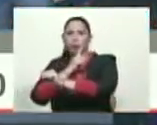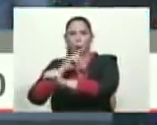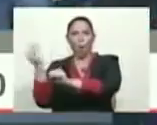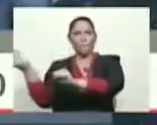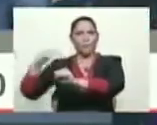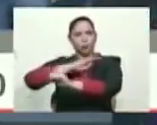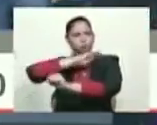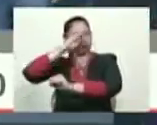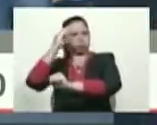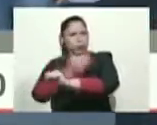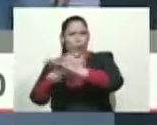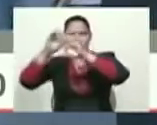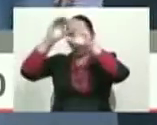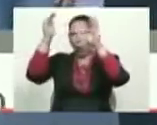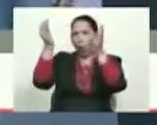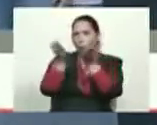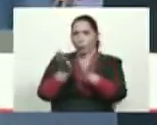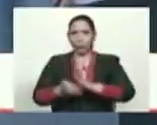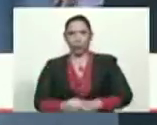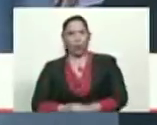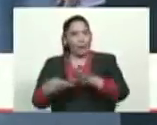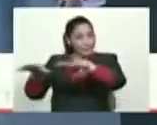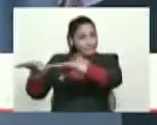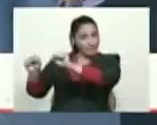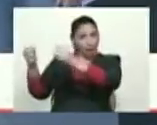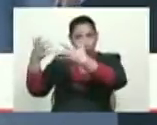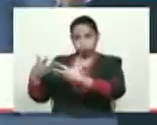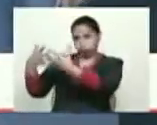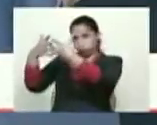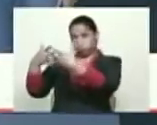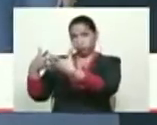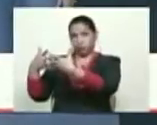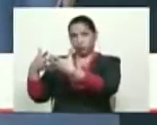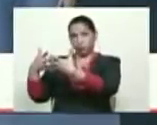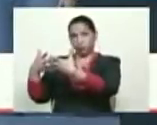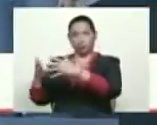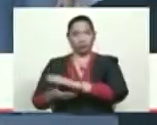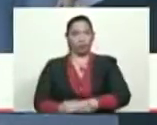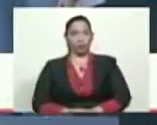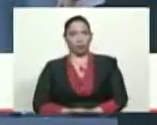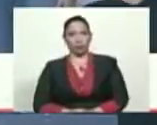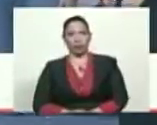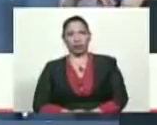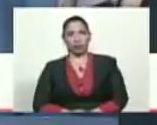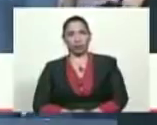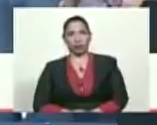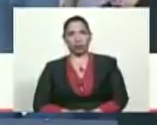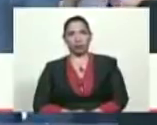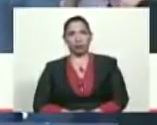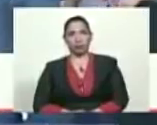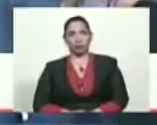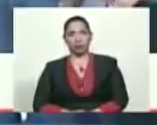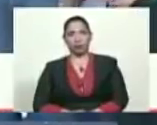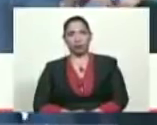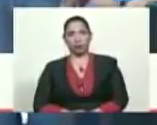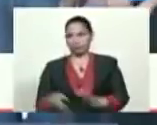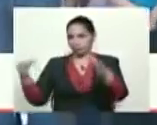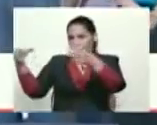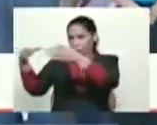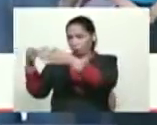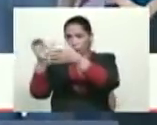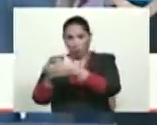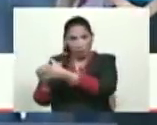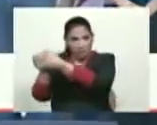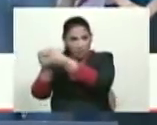mundo. El imperialismo norteamericano, con sus secuaces,